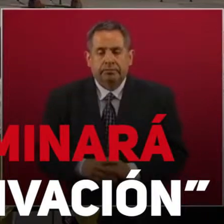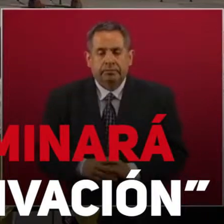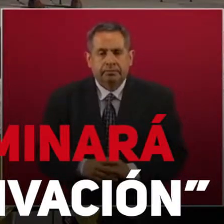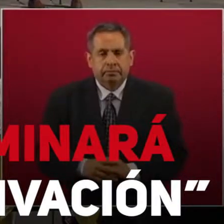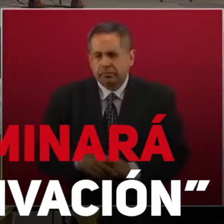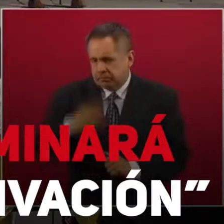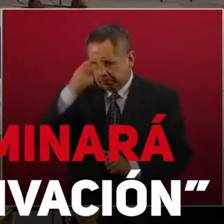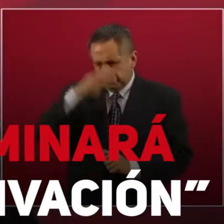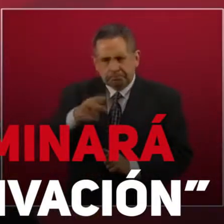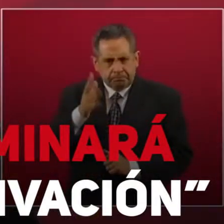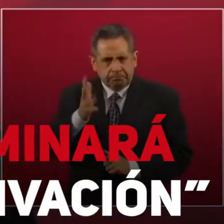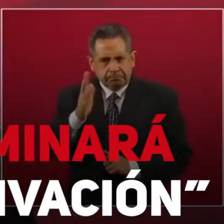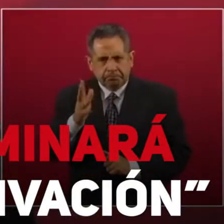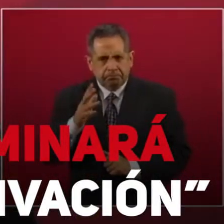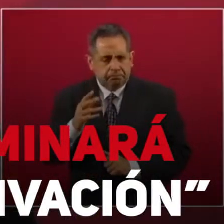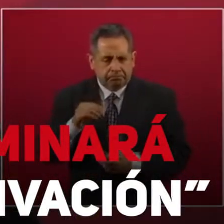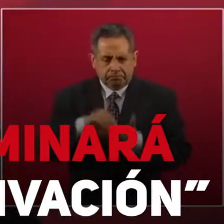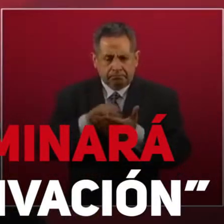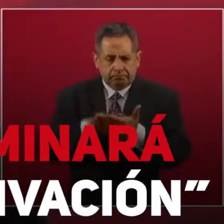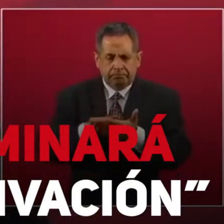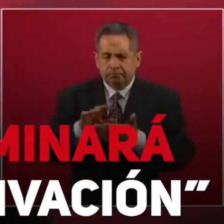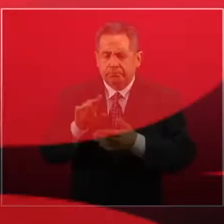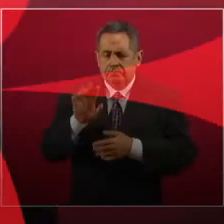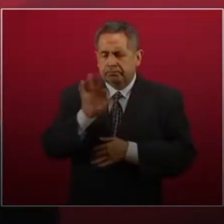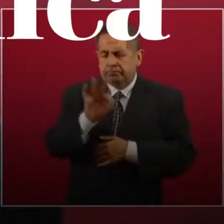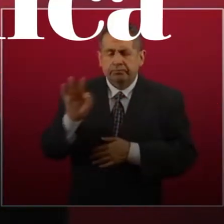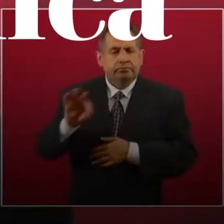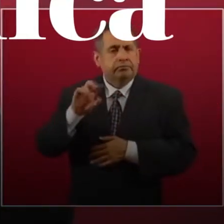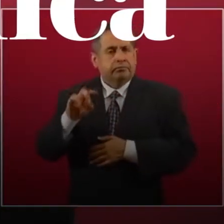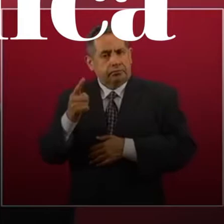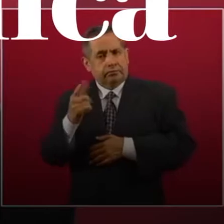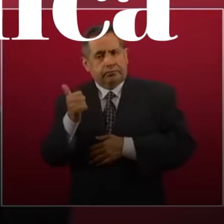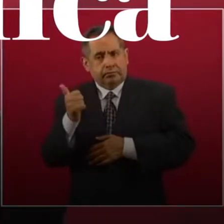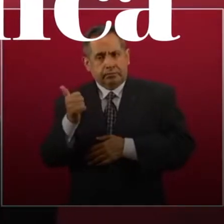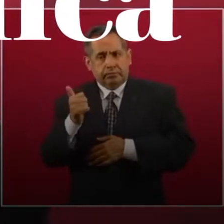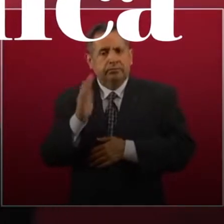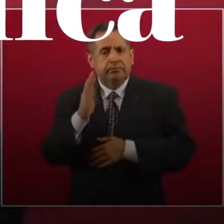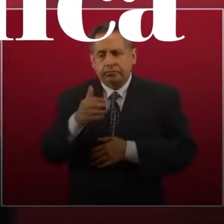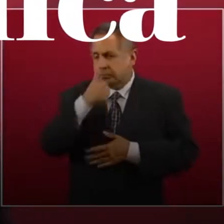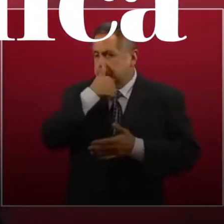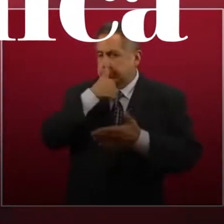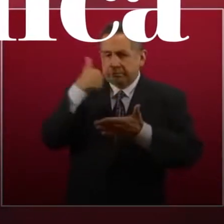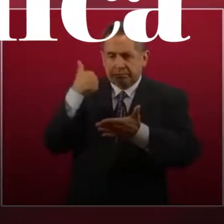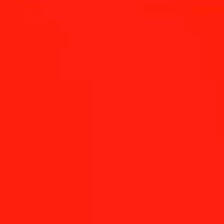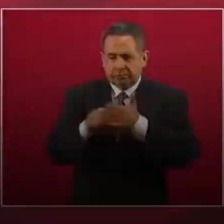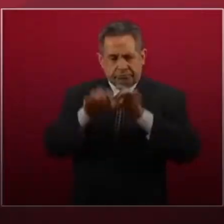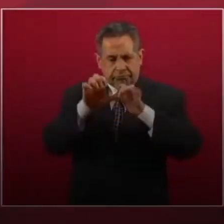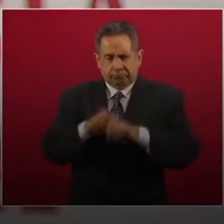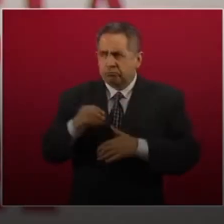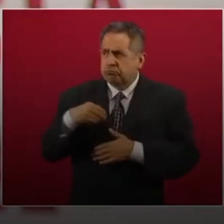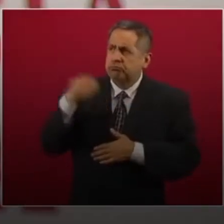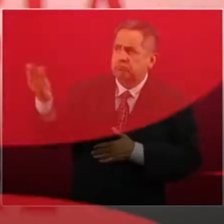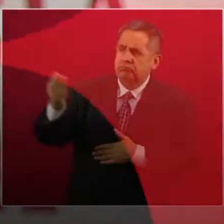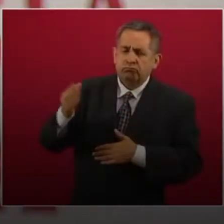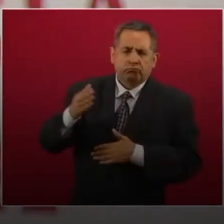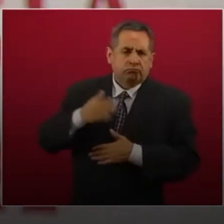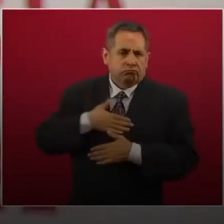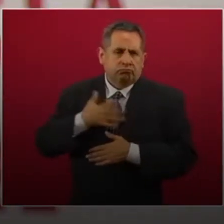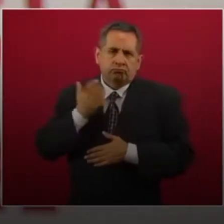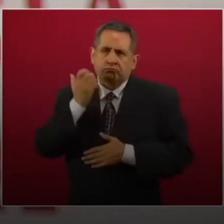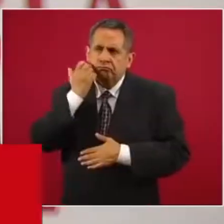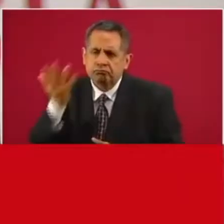México ha confirmado con fecha 31 de agosto, con una carta, su intención, carta de